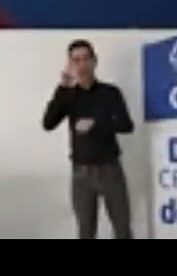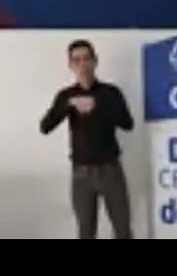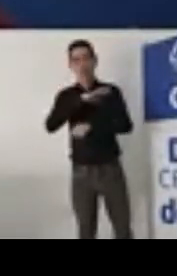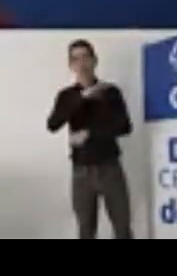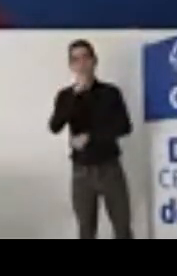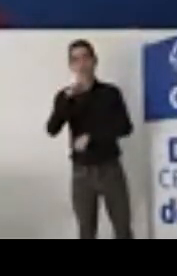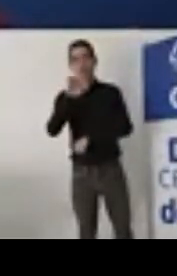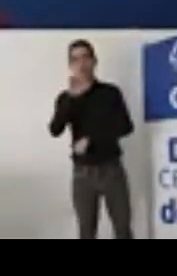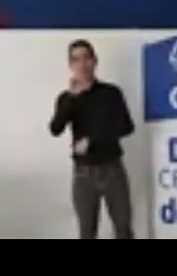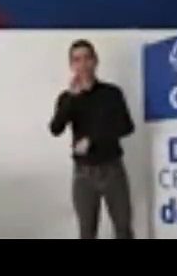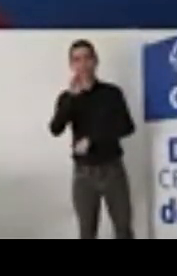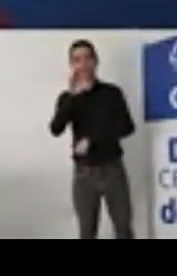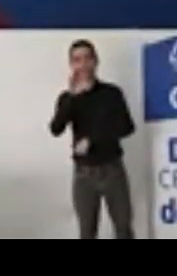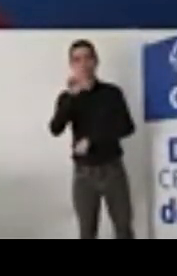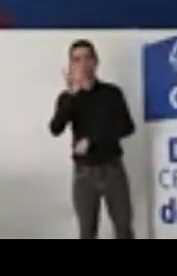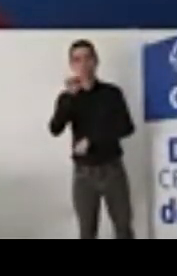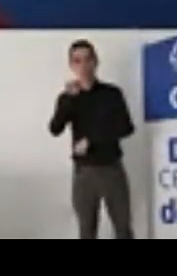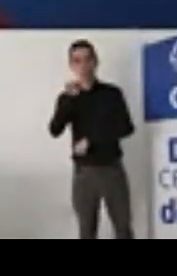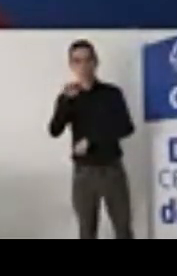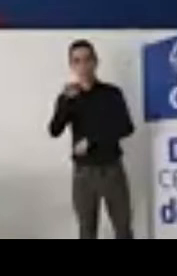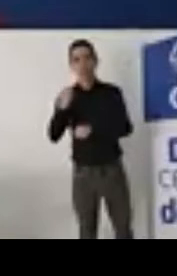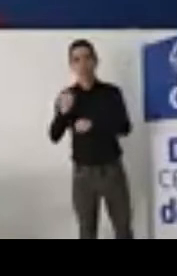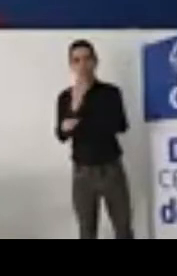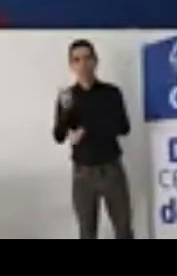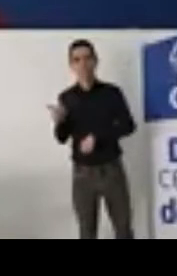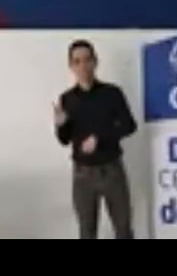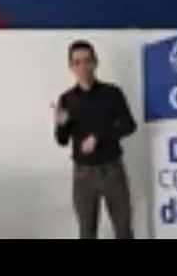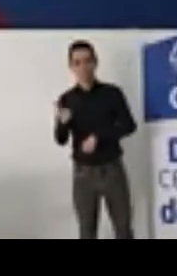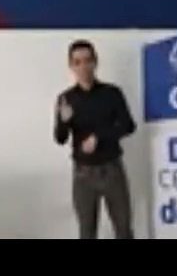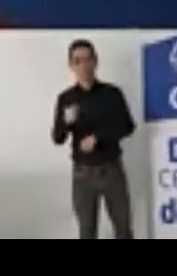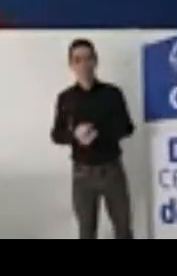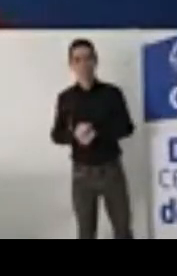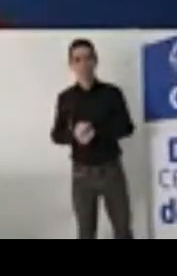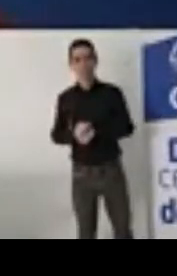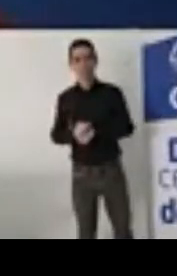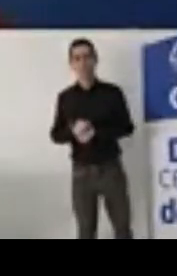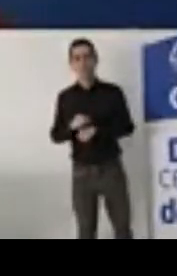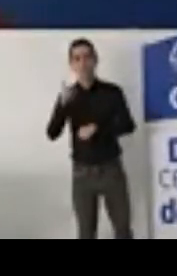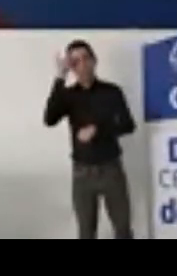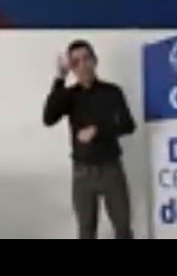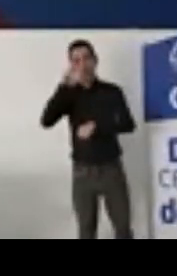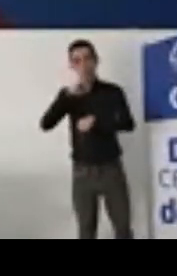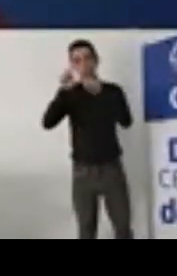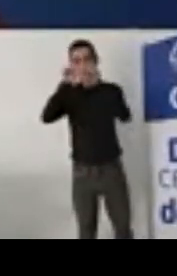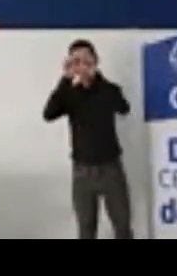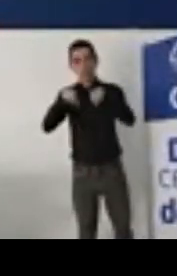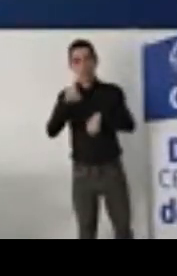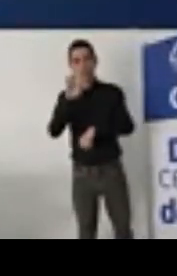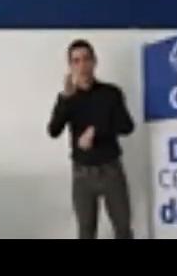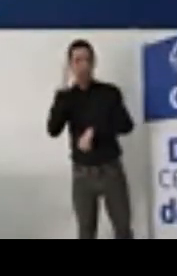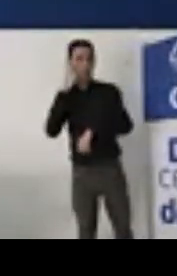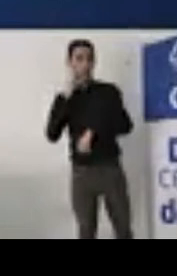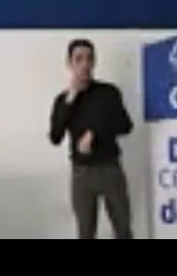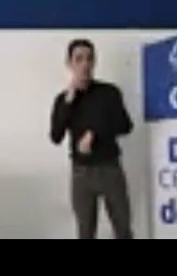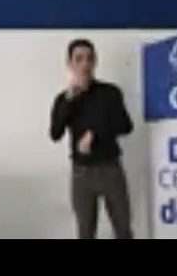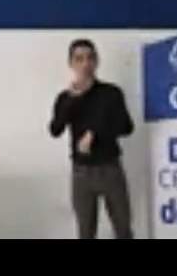A nuestra directora, la licenciada Alma Cristina Rodríguez Vallejo, directora del Sistema DIF León. Y